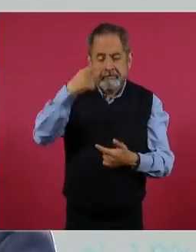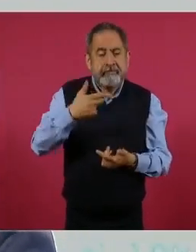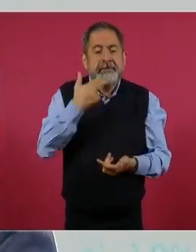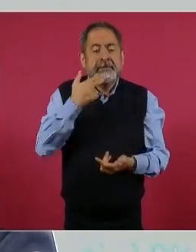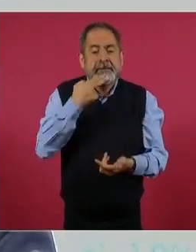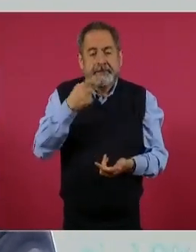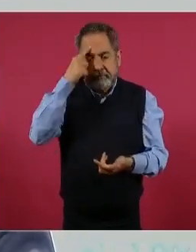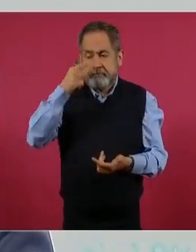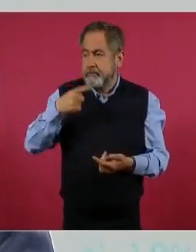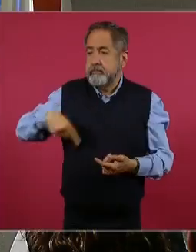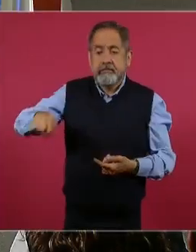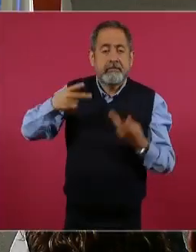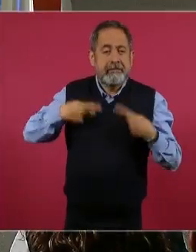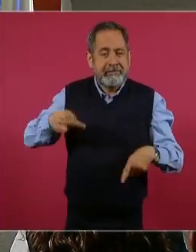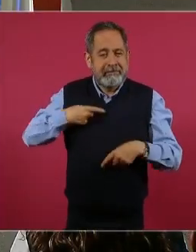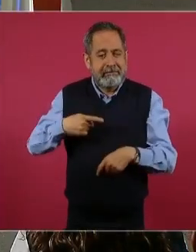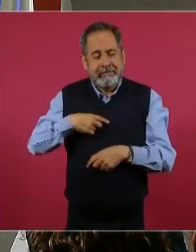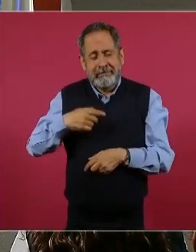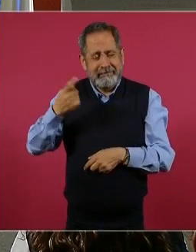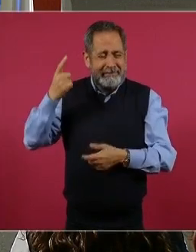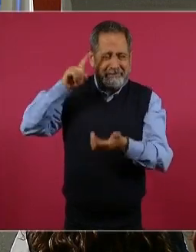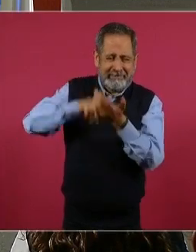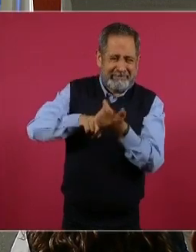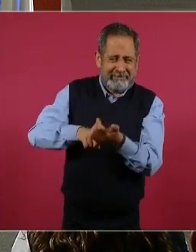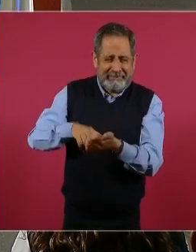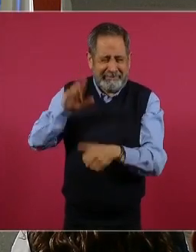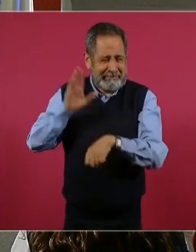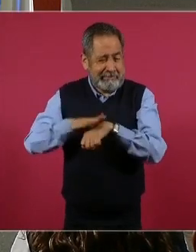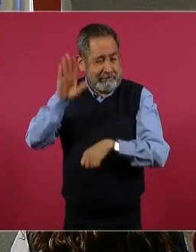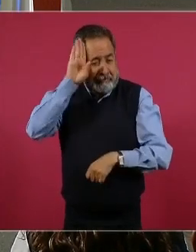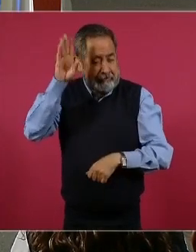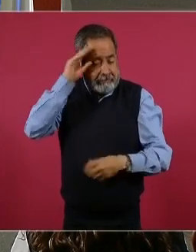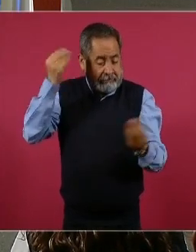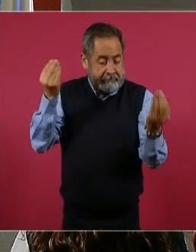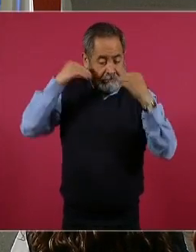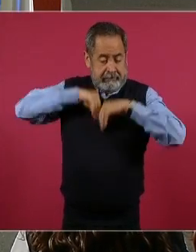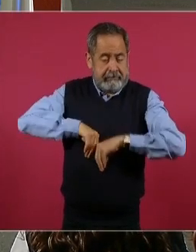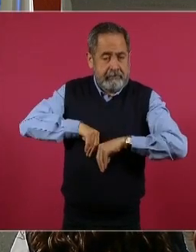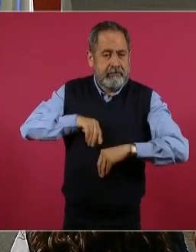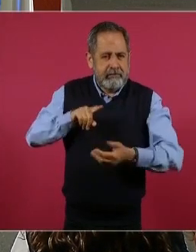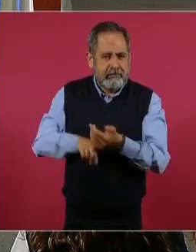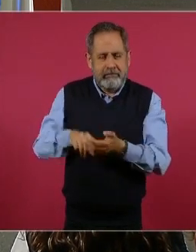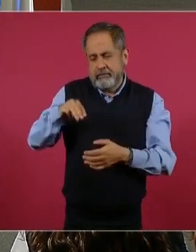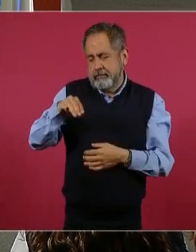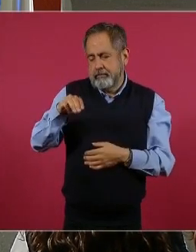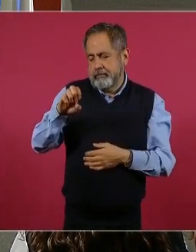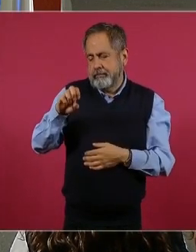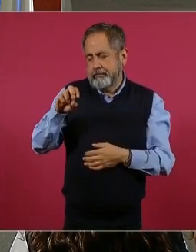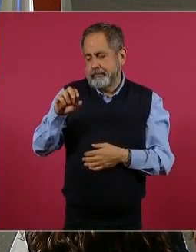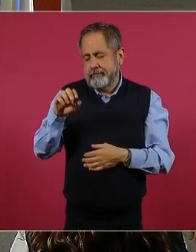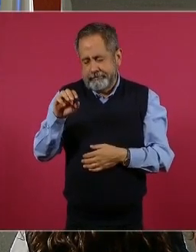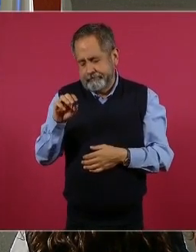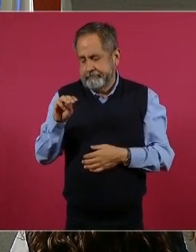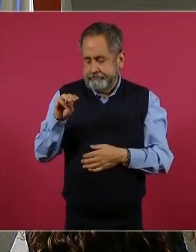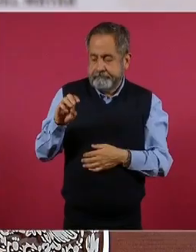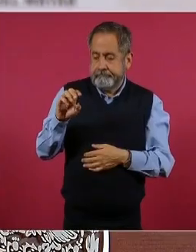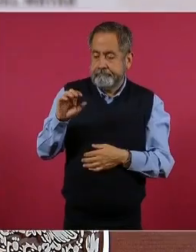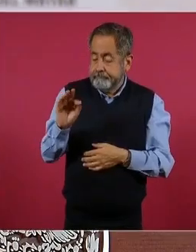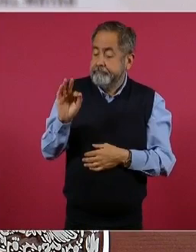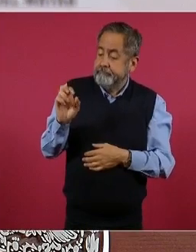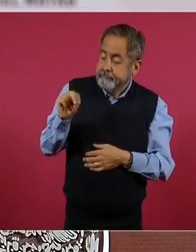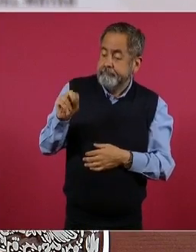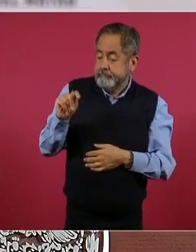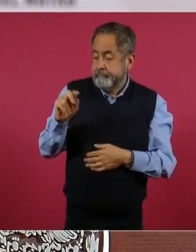la desintoxicación de los pacientes dependientes de opioides u opiáceos, como por